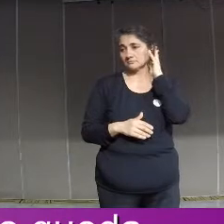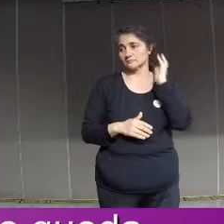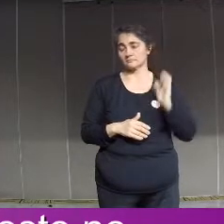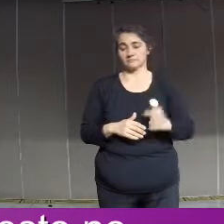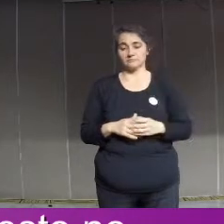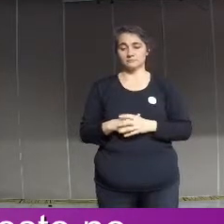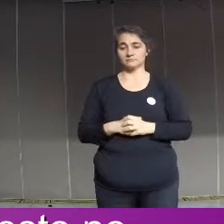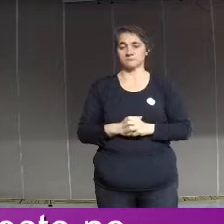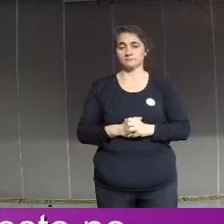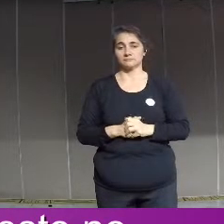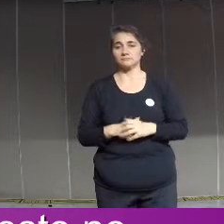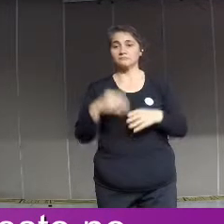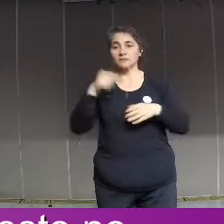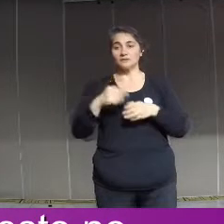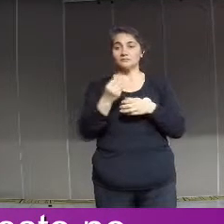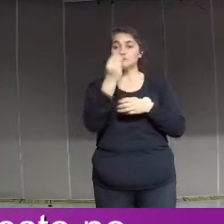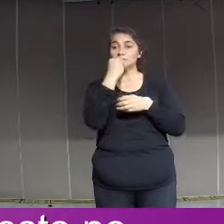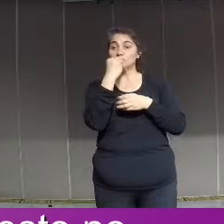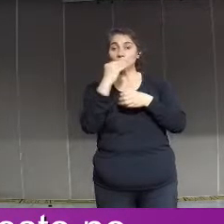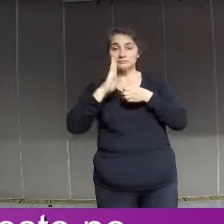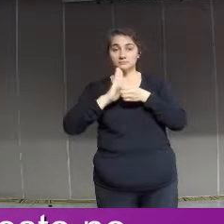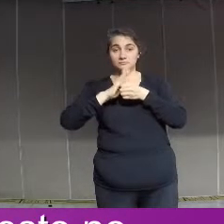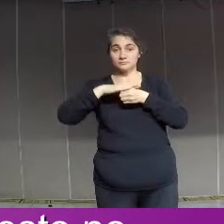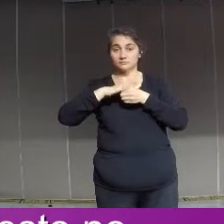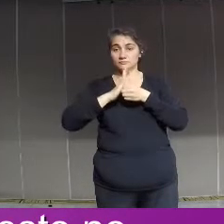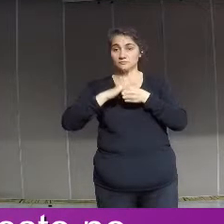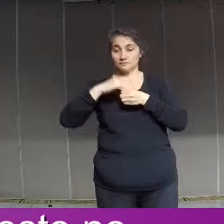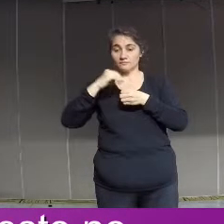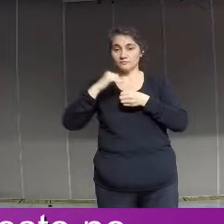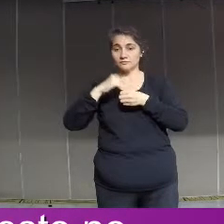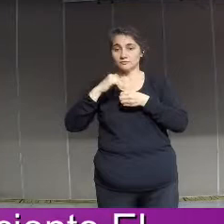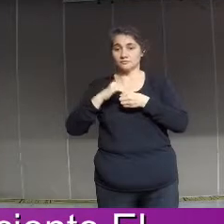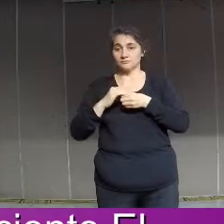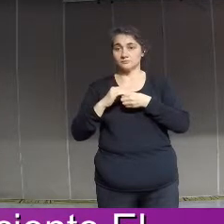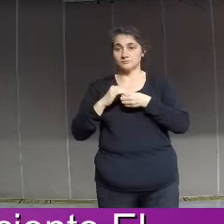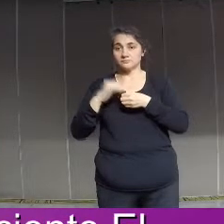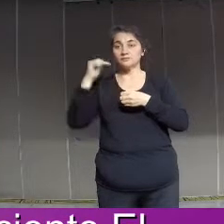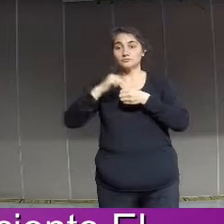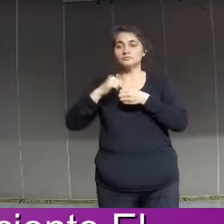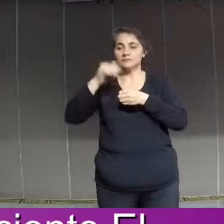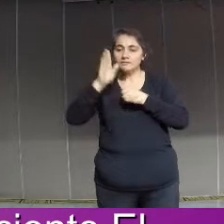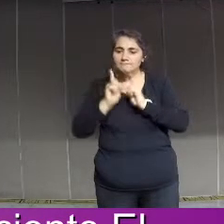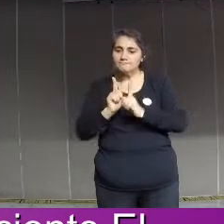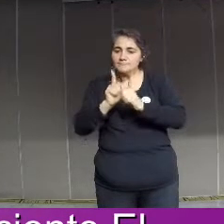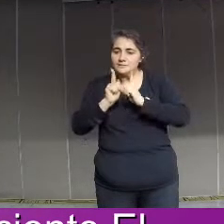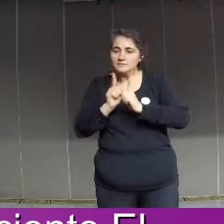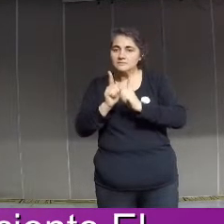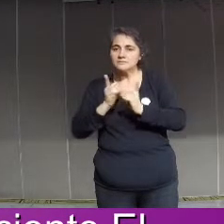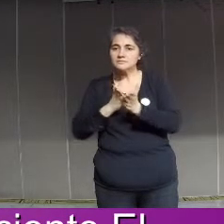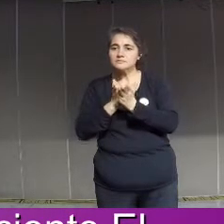esófago, faringe-esófago, tenga alguna dificultad y no abre bien. Entonces, el alimento se